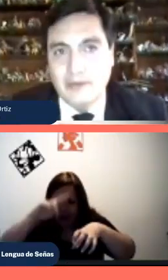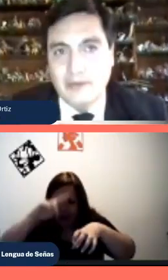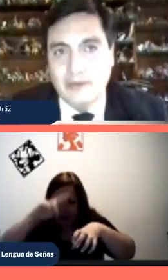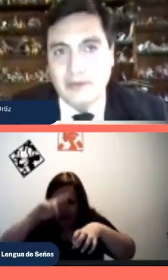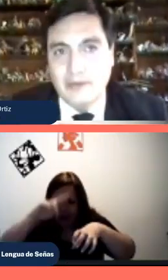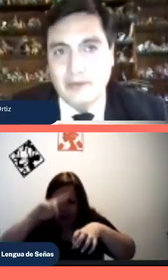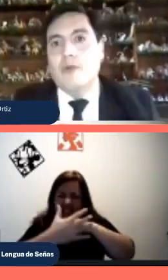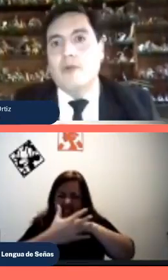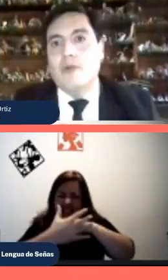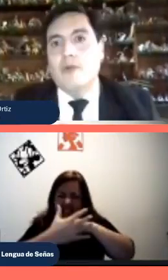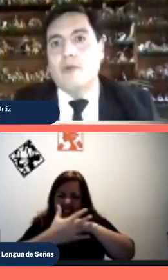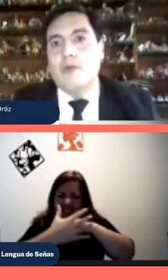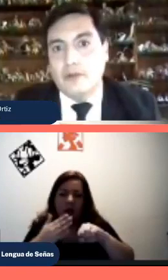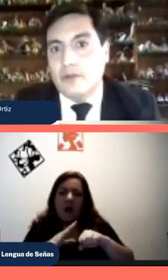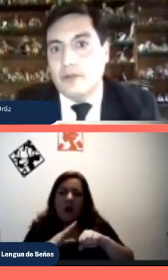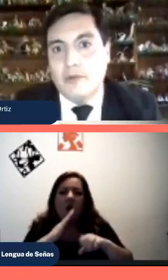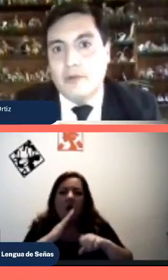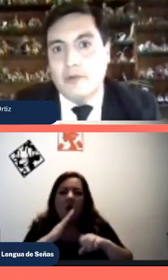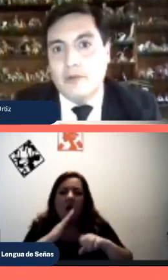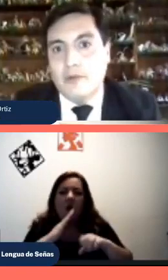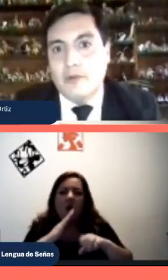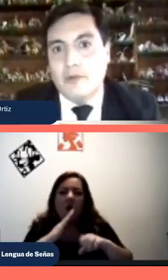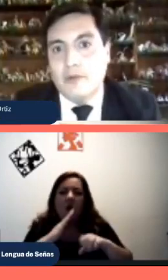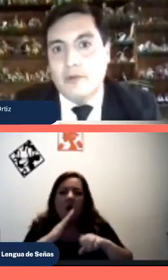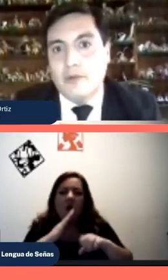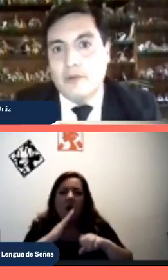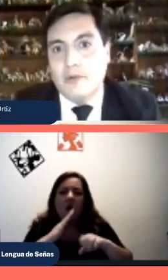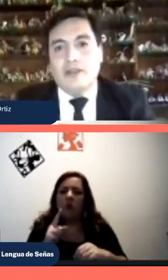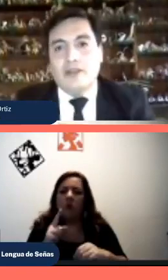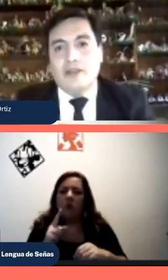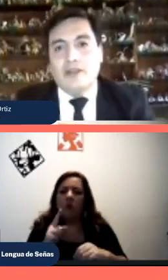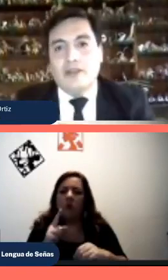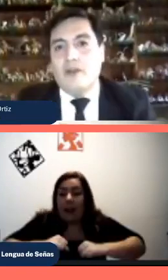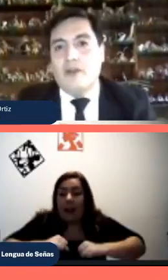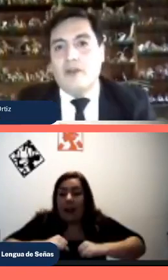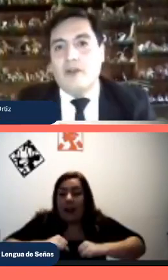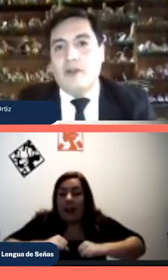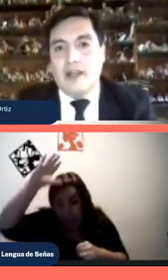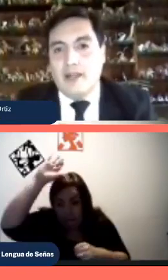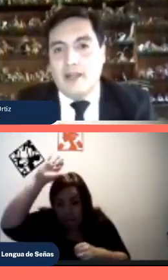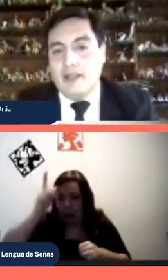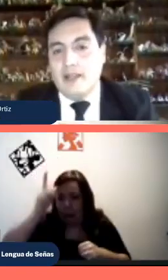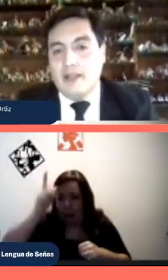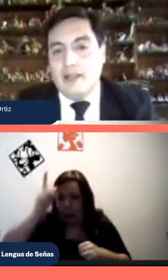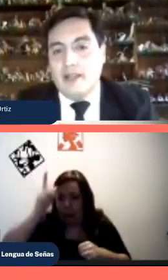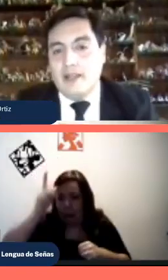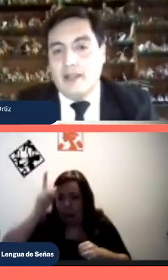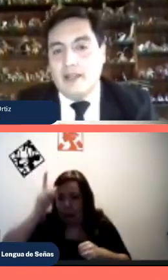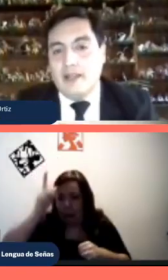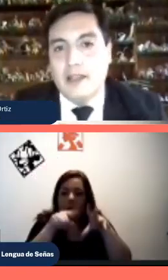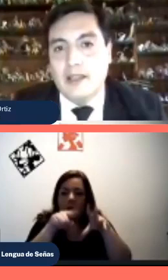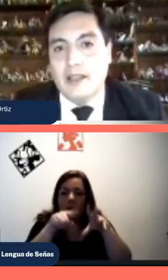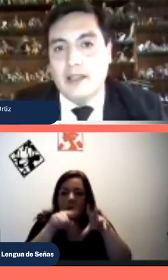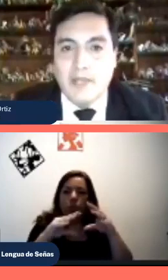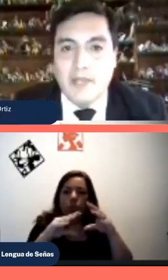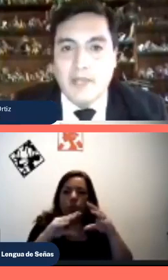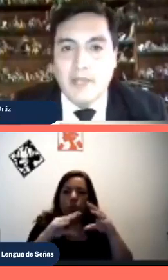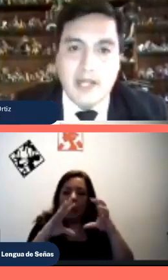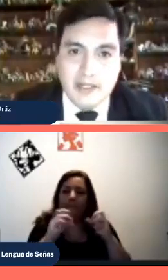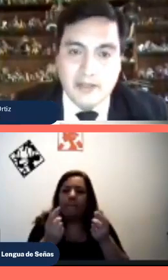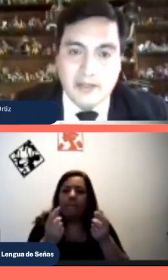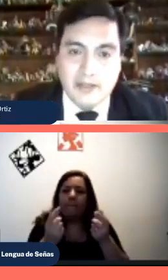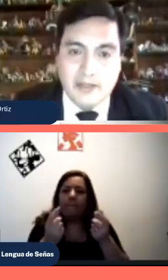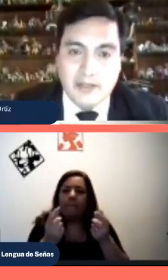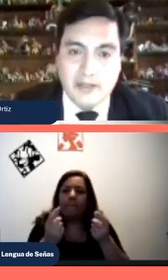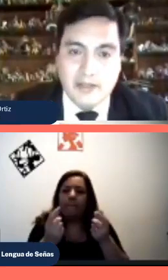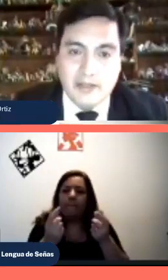No es como los huevos que nosotros conocemos, los de las gallinas, sino que es un huevo de cáscara blanda similar a la de las serpientes